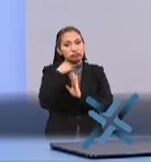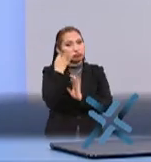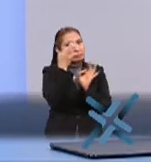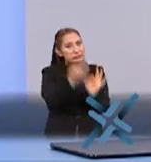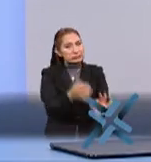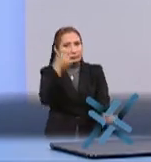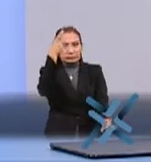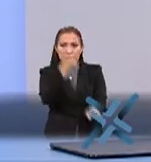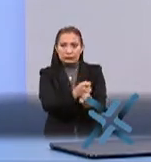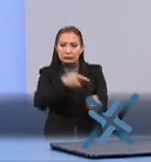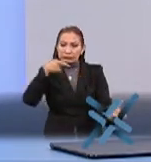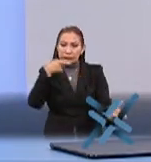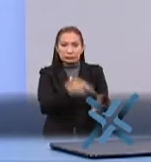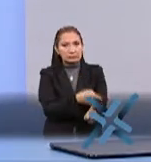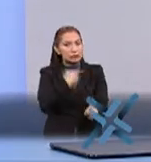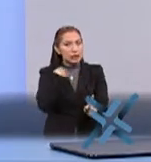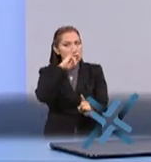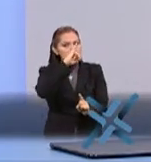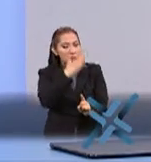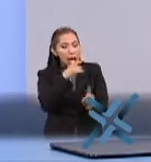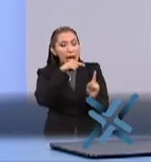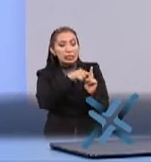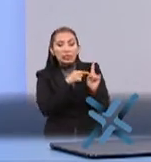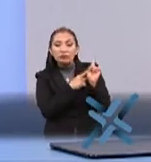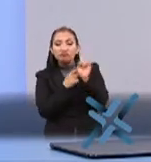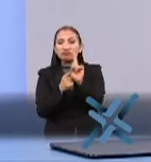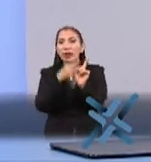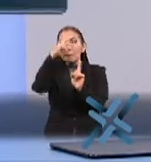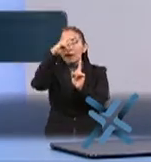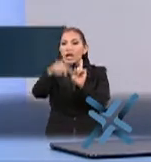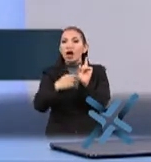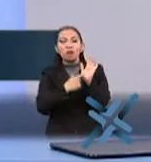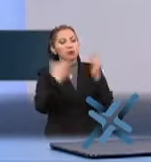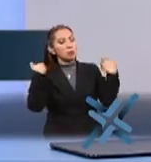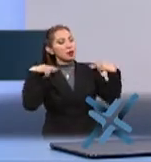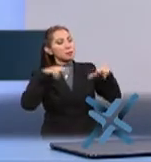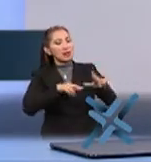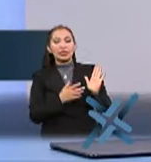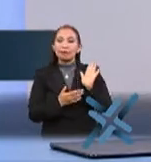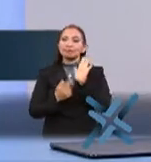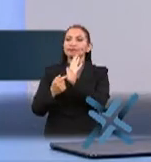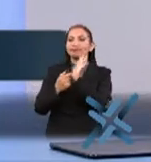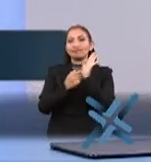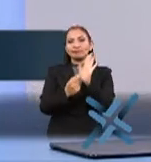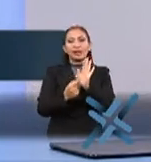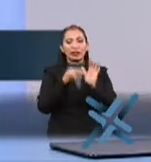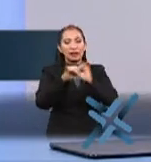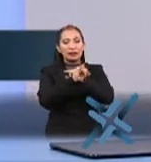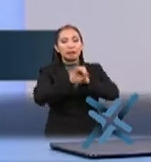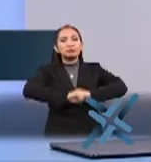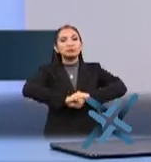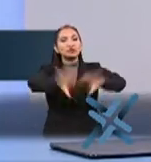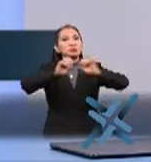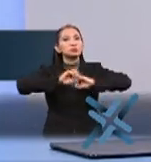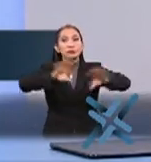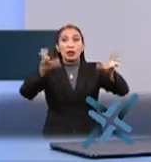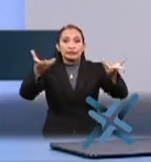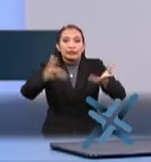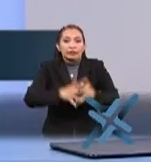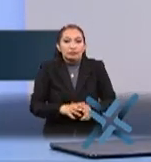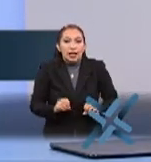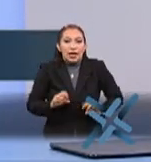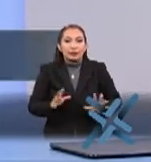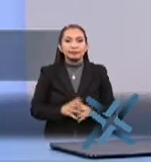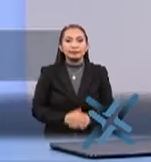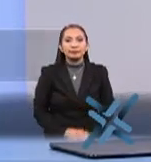tiene Notimex desde su origen, ser la imagen de México en el mundo. Pues con esta digitalización realmente lo estamos haciendo. Claro, sin